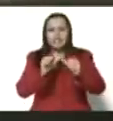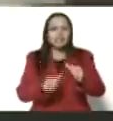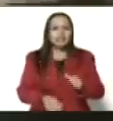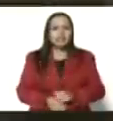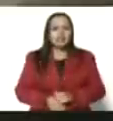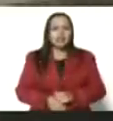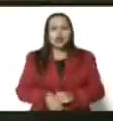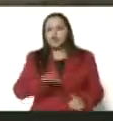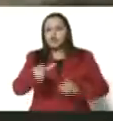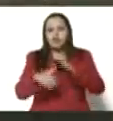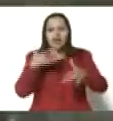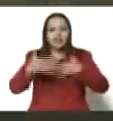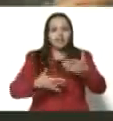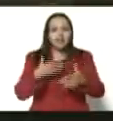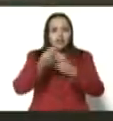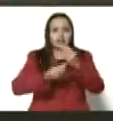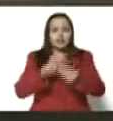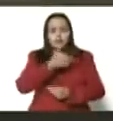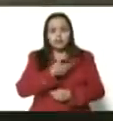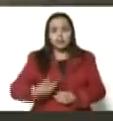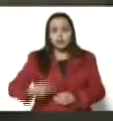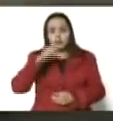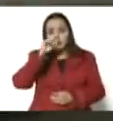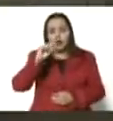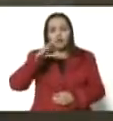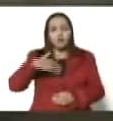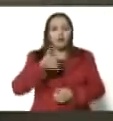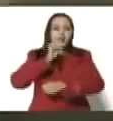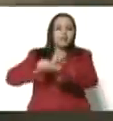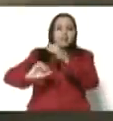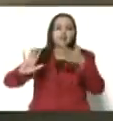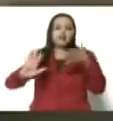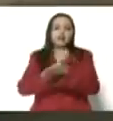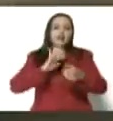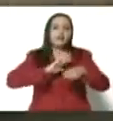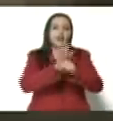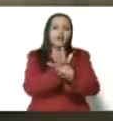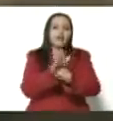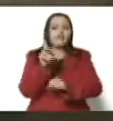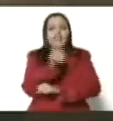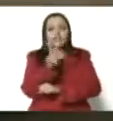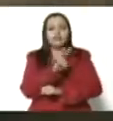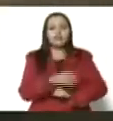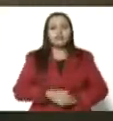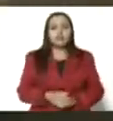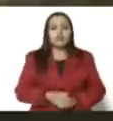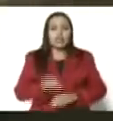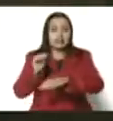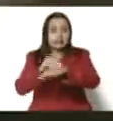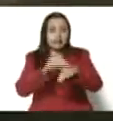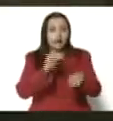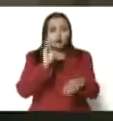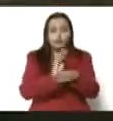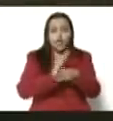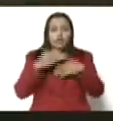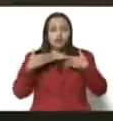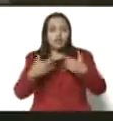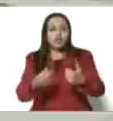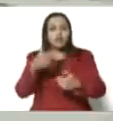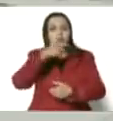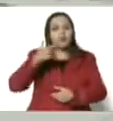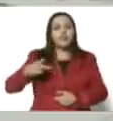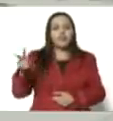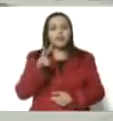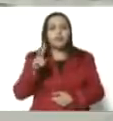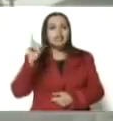ejecutando el presidente Nicolás Maduro Moros para contrarrestar el virus en Venezuela, ese llamado a la prevención al pueblo venezolano, sobre